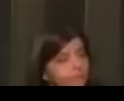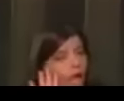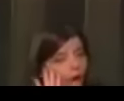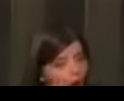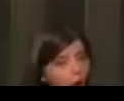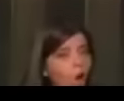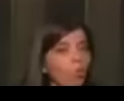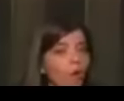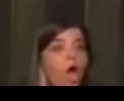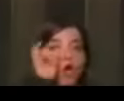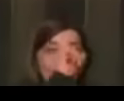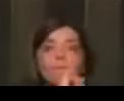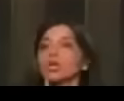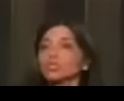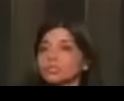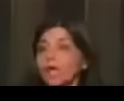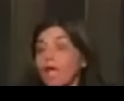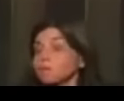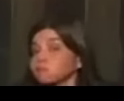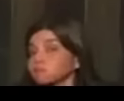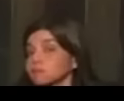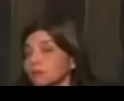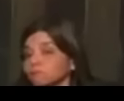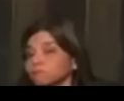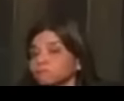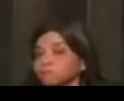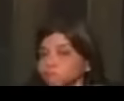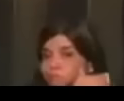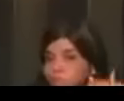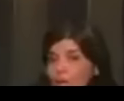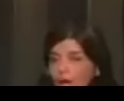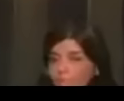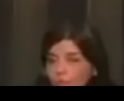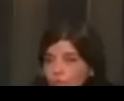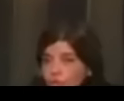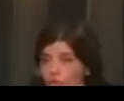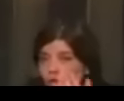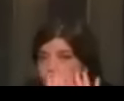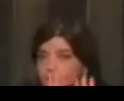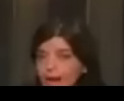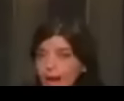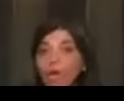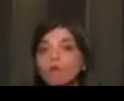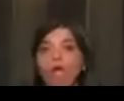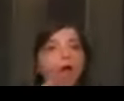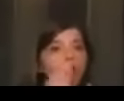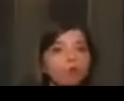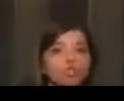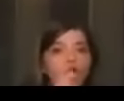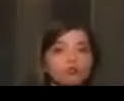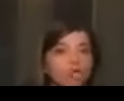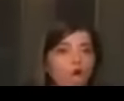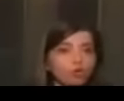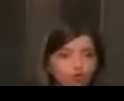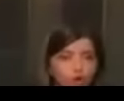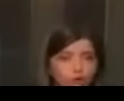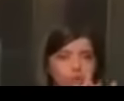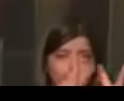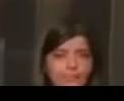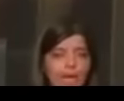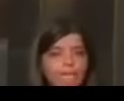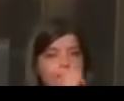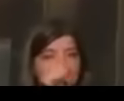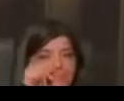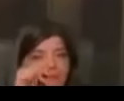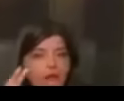que uno en esto necesita la mayor nitidez frente a la lucha contra contra el frago más importante